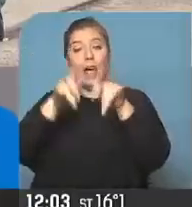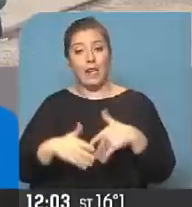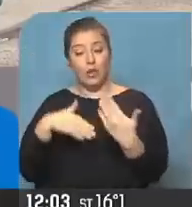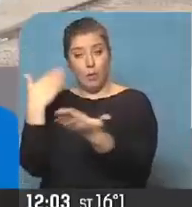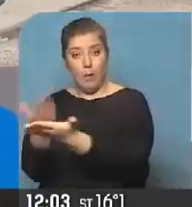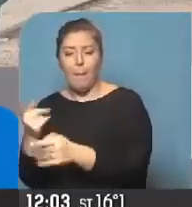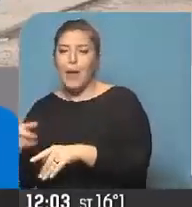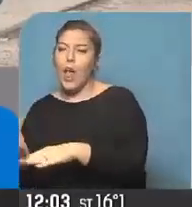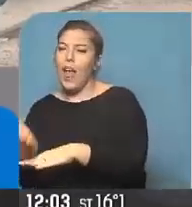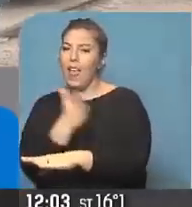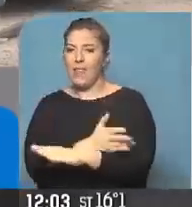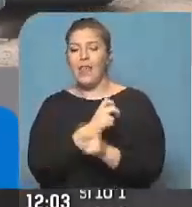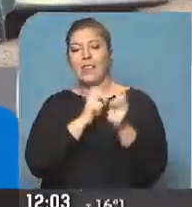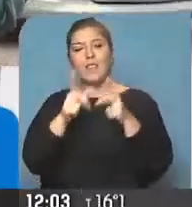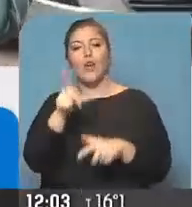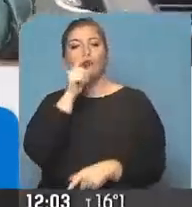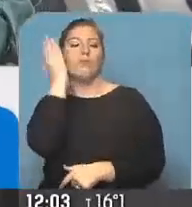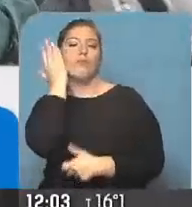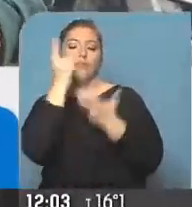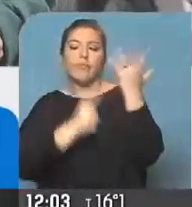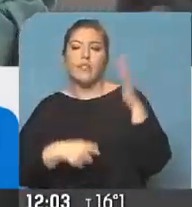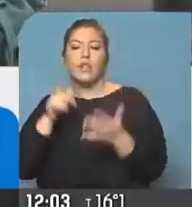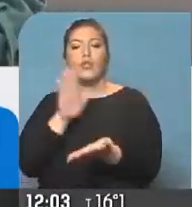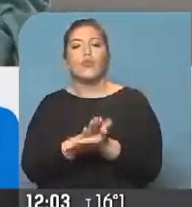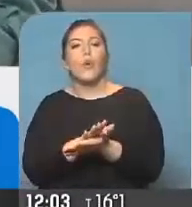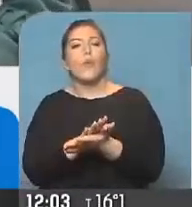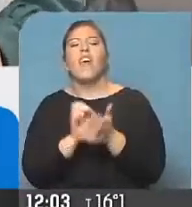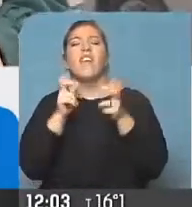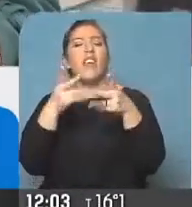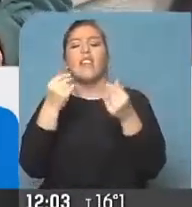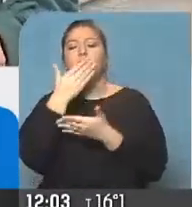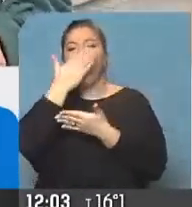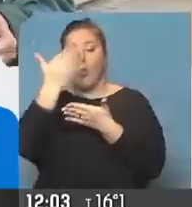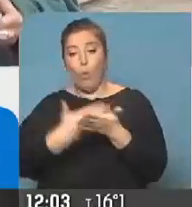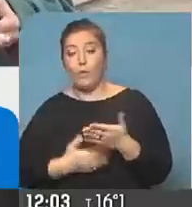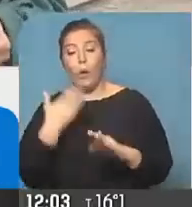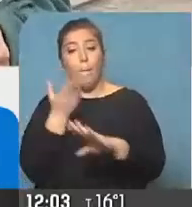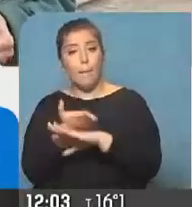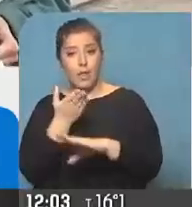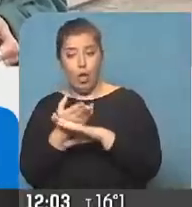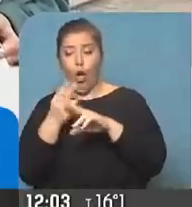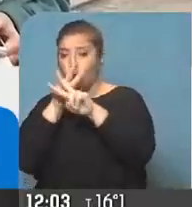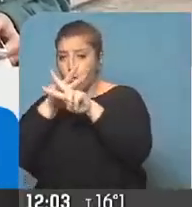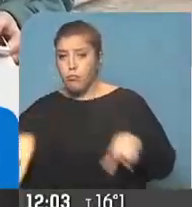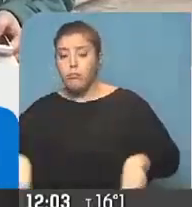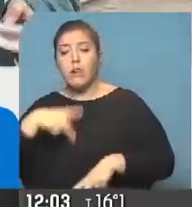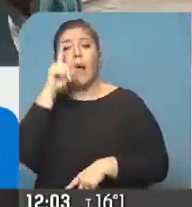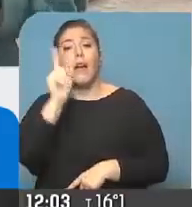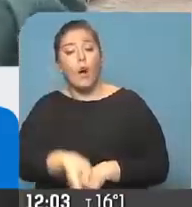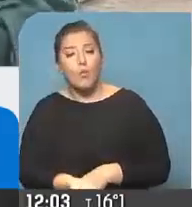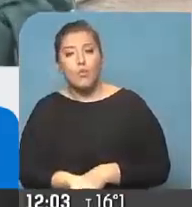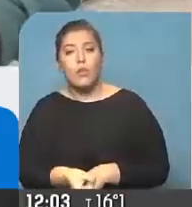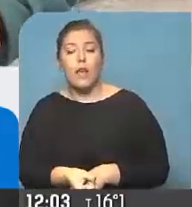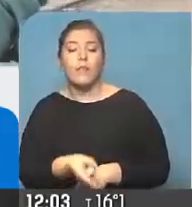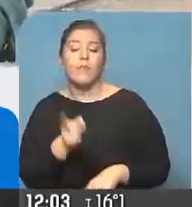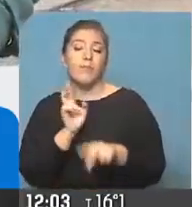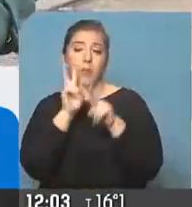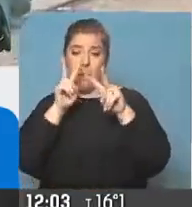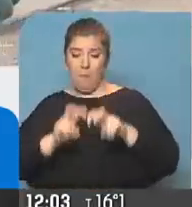había anticipado a través de redes sociales el contenido de ese documento, en el que pidió la nulidad de esta causa, que la